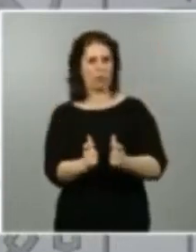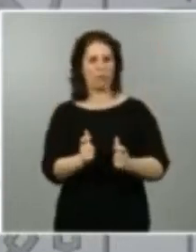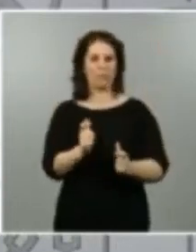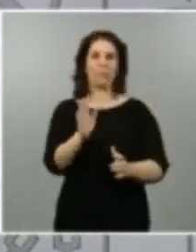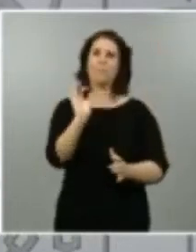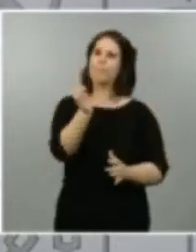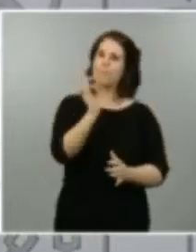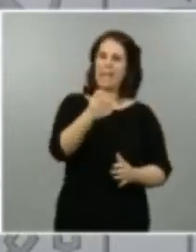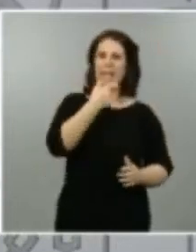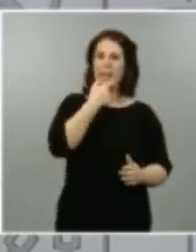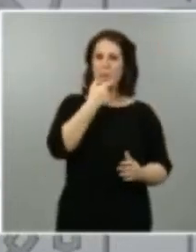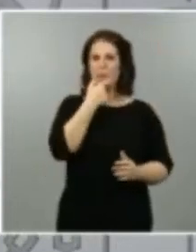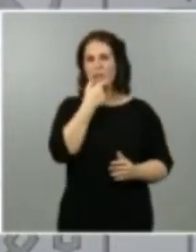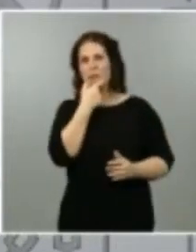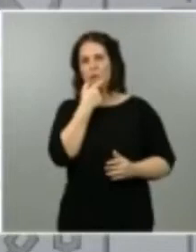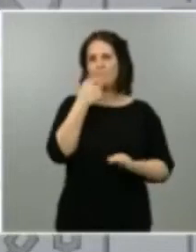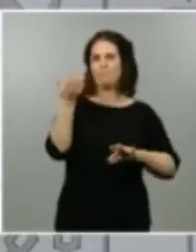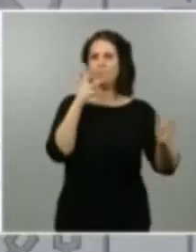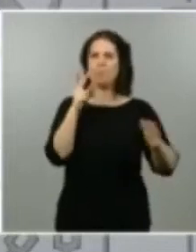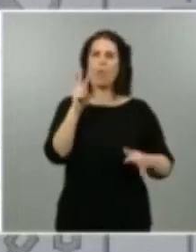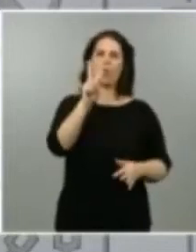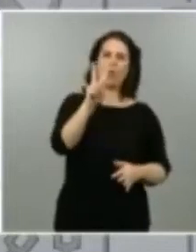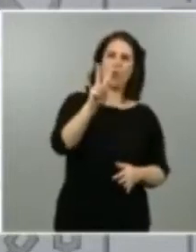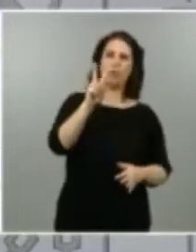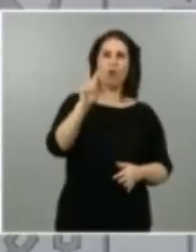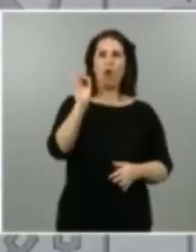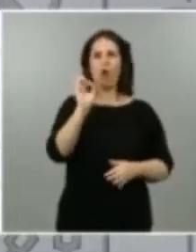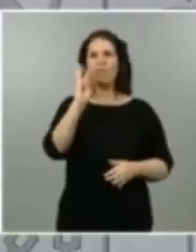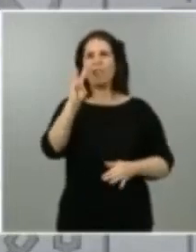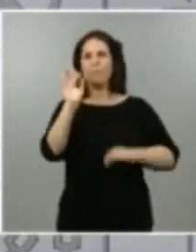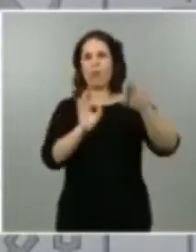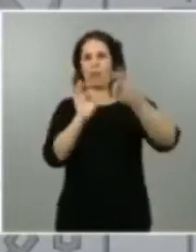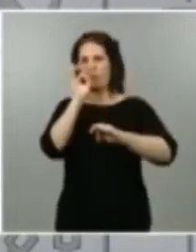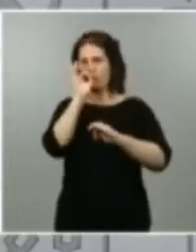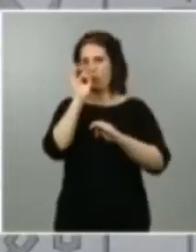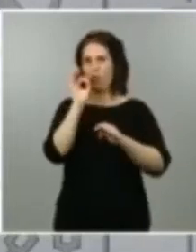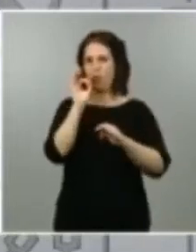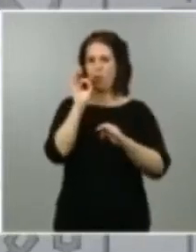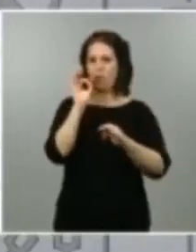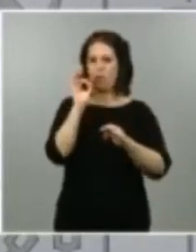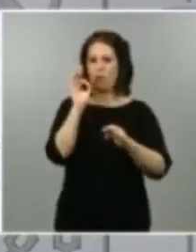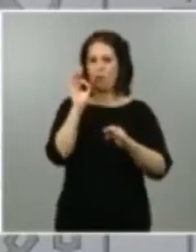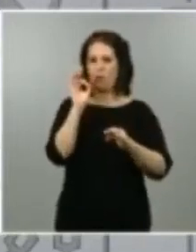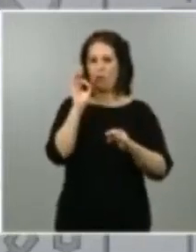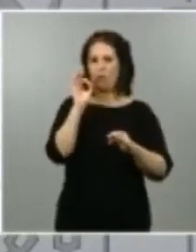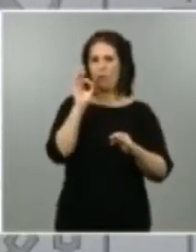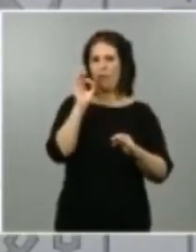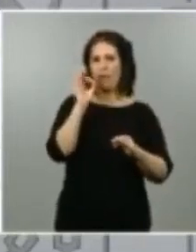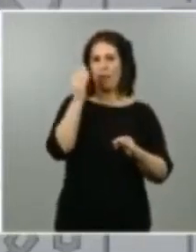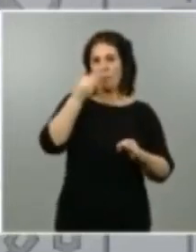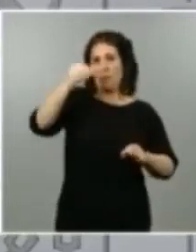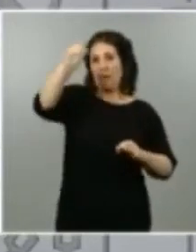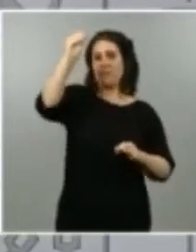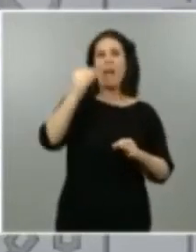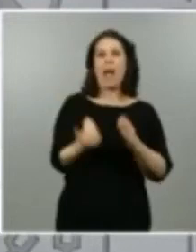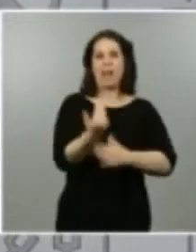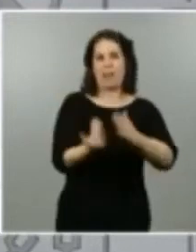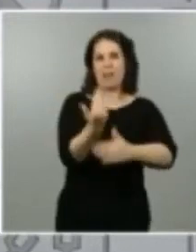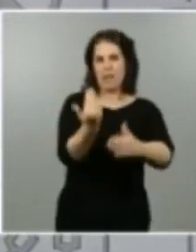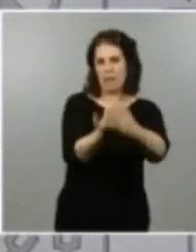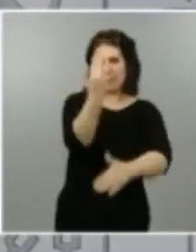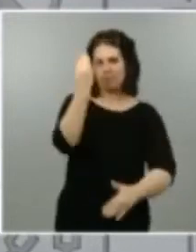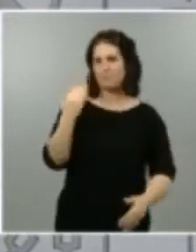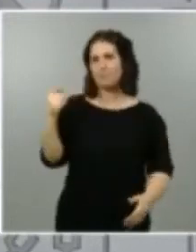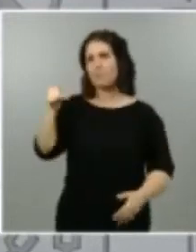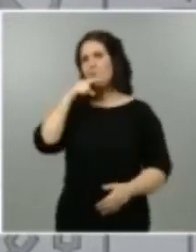de alrededor del 2 intentos y el 3 por ciento del incremento diario de casos y rusia- así que tiene incrementos